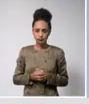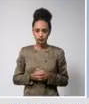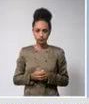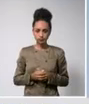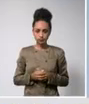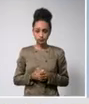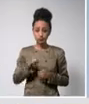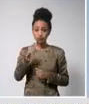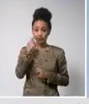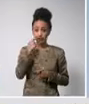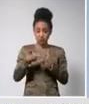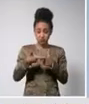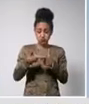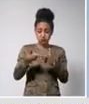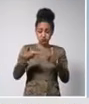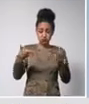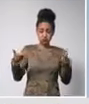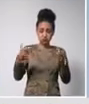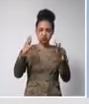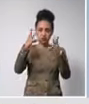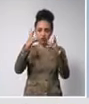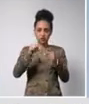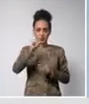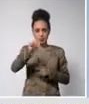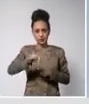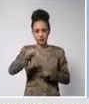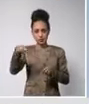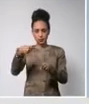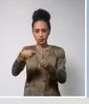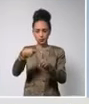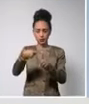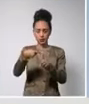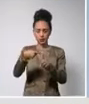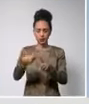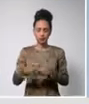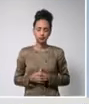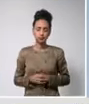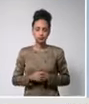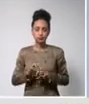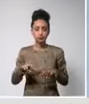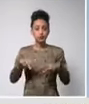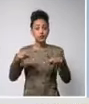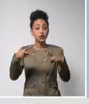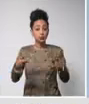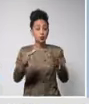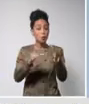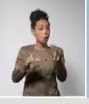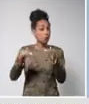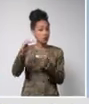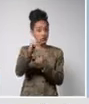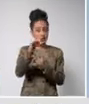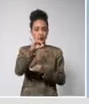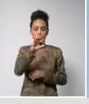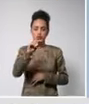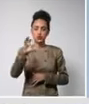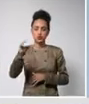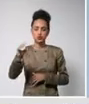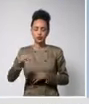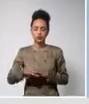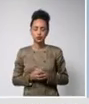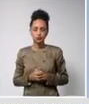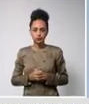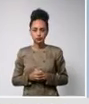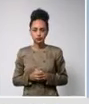incremento en cuanto al número de casos confirmados, nuevamente por encima de 800. Esto da